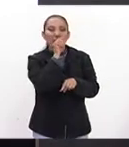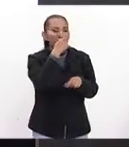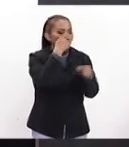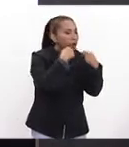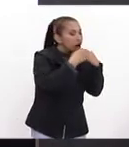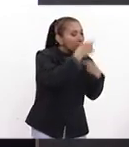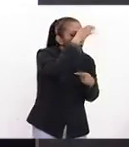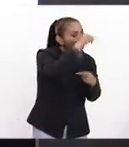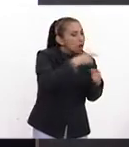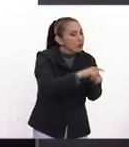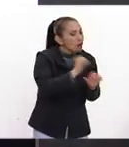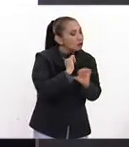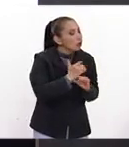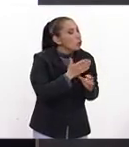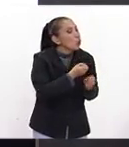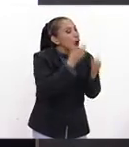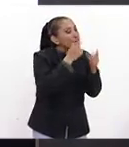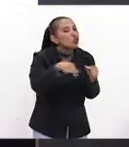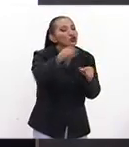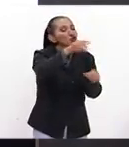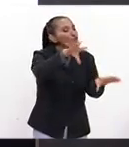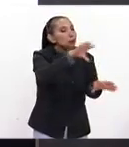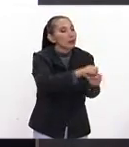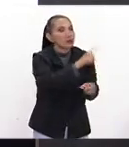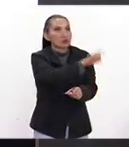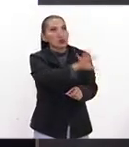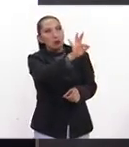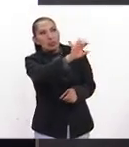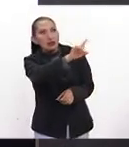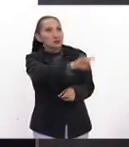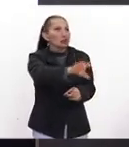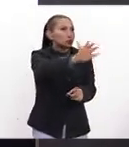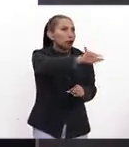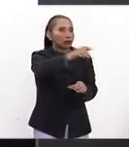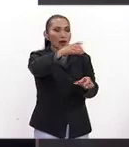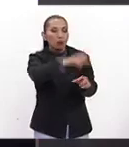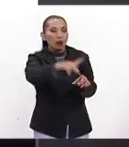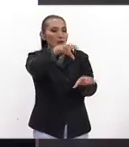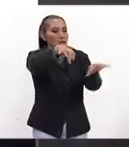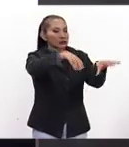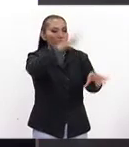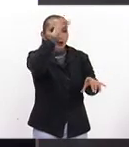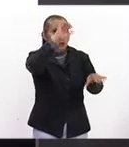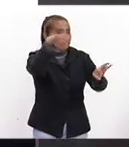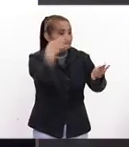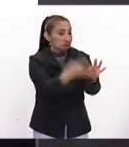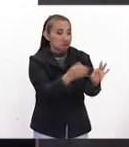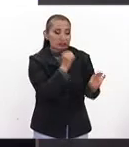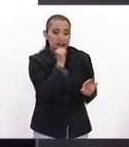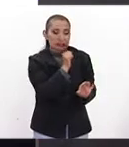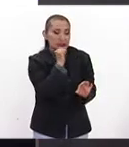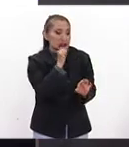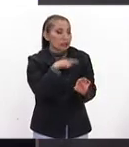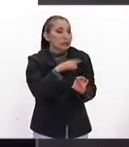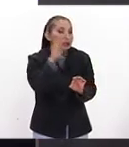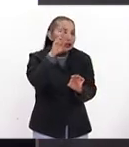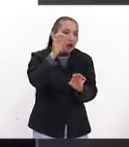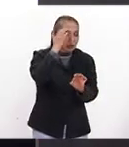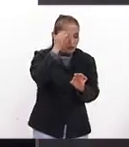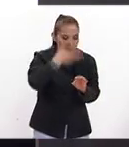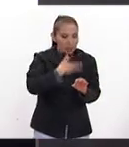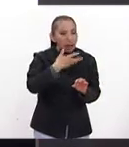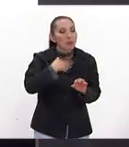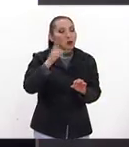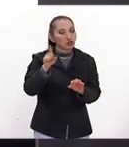consenso entre varias autoridades de cuántos son, se hablan de 140, 150, todavía no hay un consenso de cuáles y cuántos se reconocen. Sí